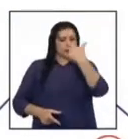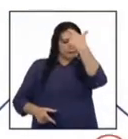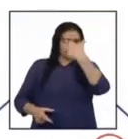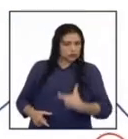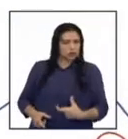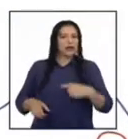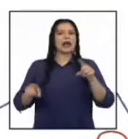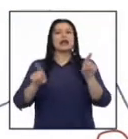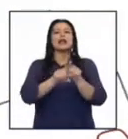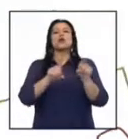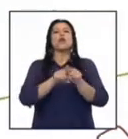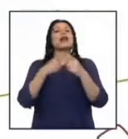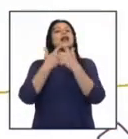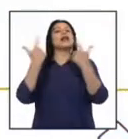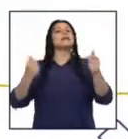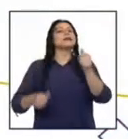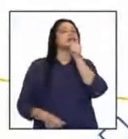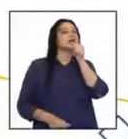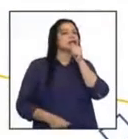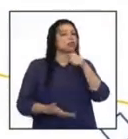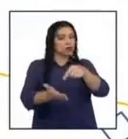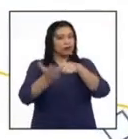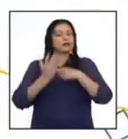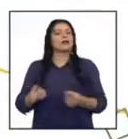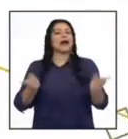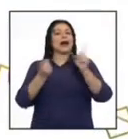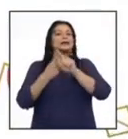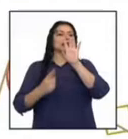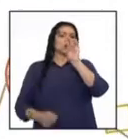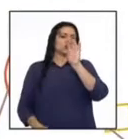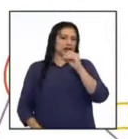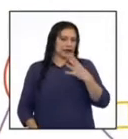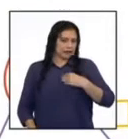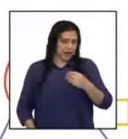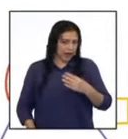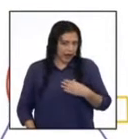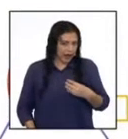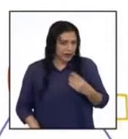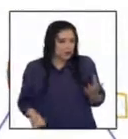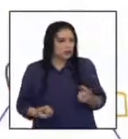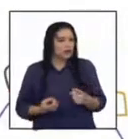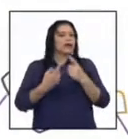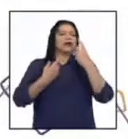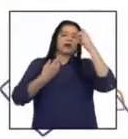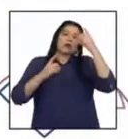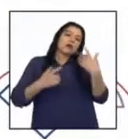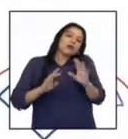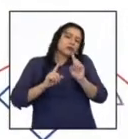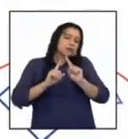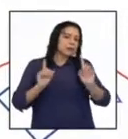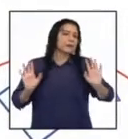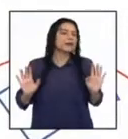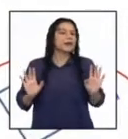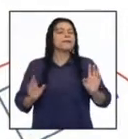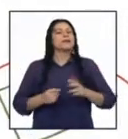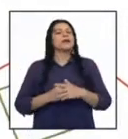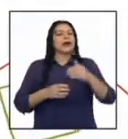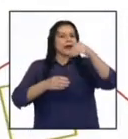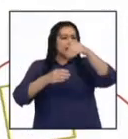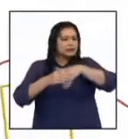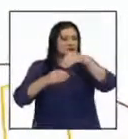igual, libre, secreto y obligatorio hasta los 70 años. Es facultativo después de esta edad. En las